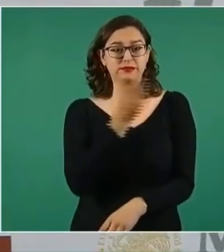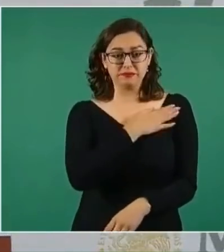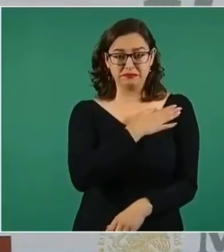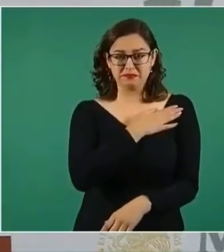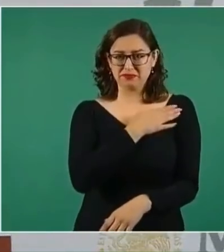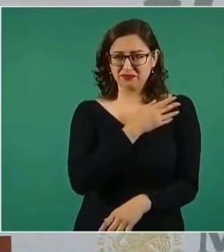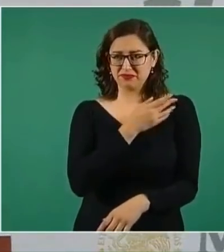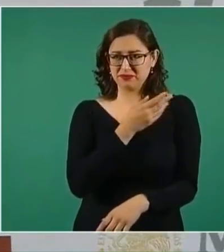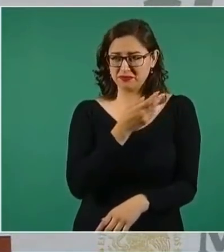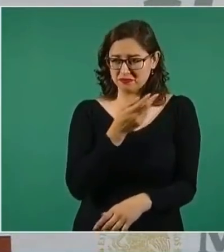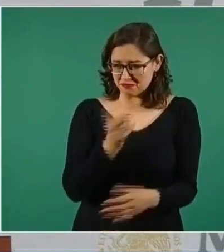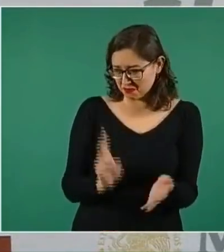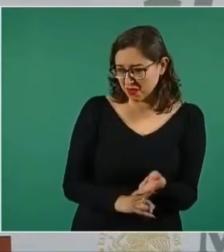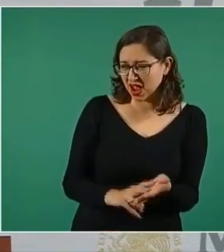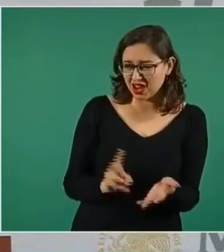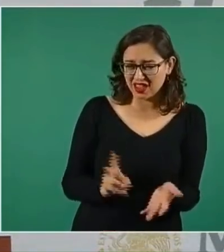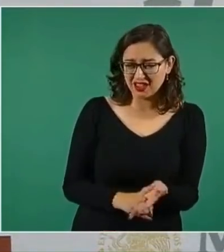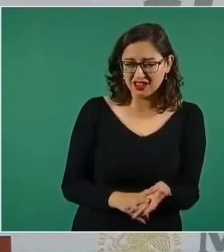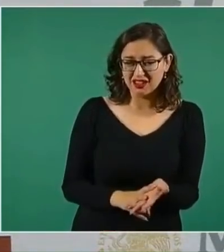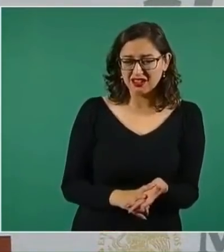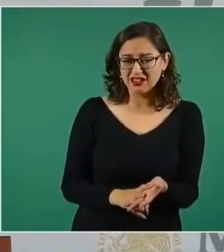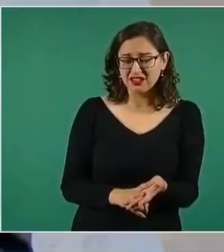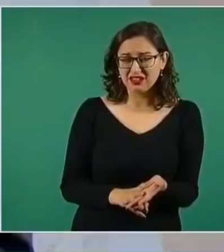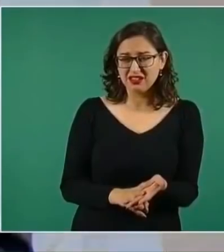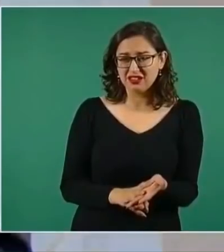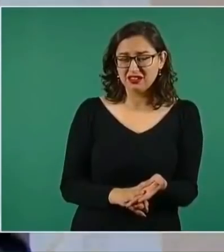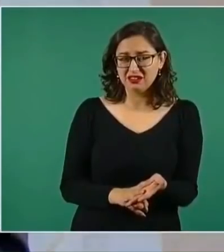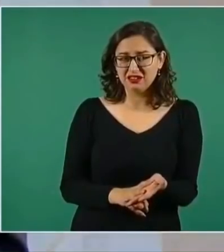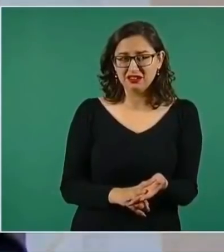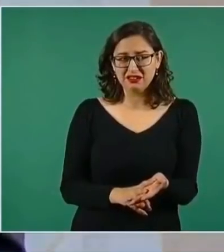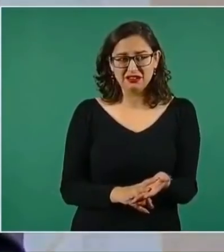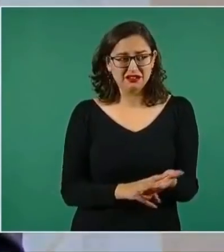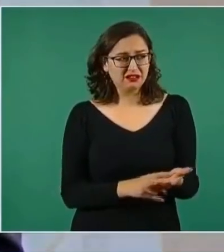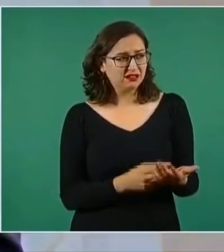valieron la pena tantas muertes,